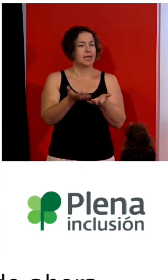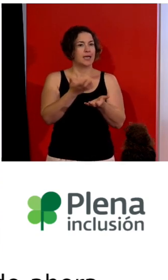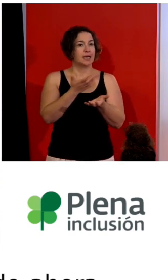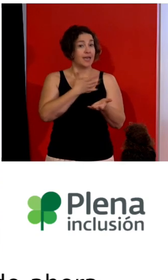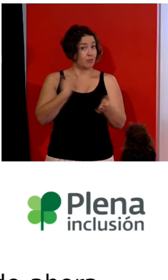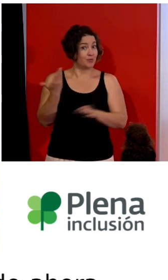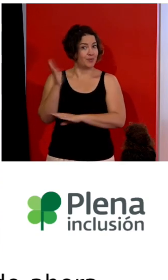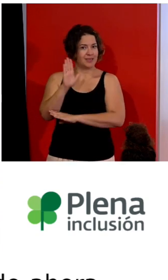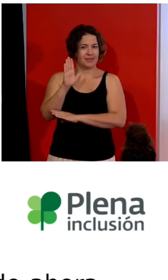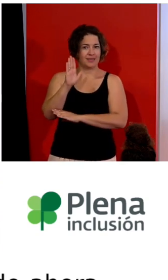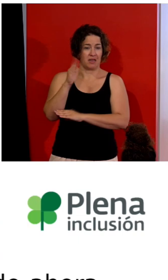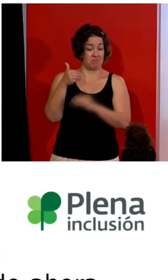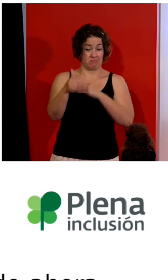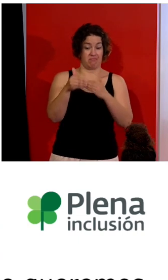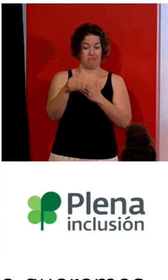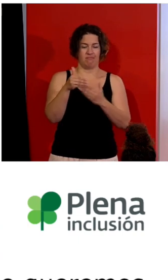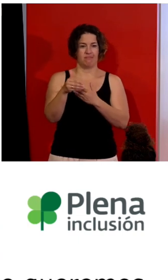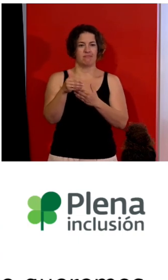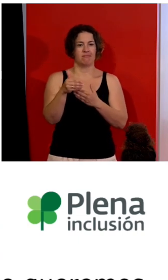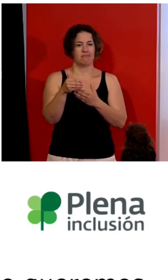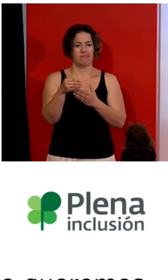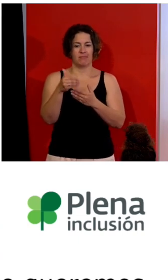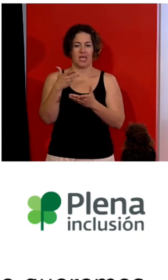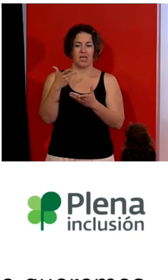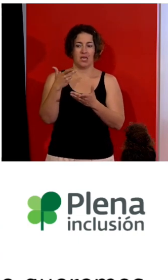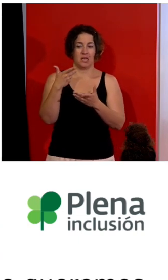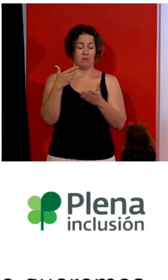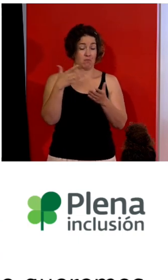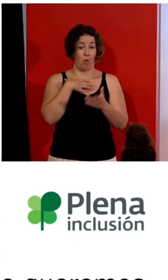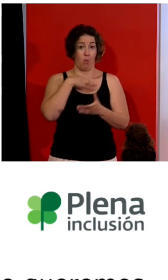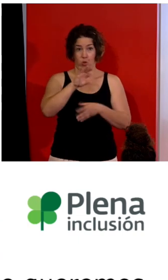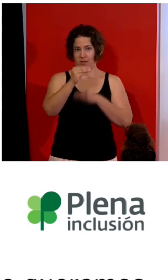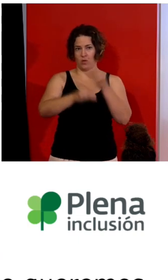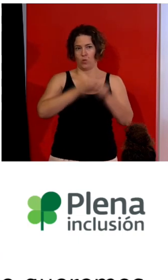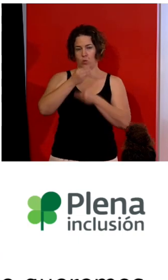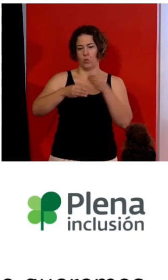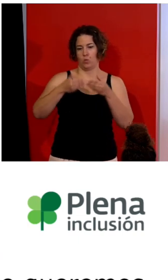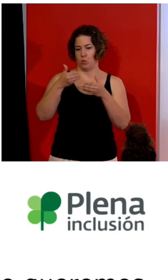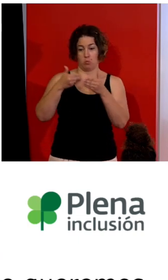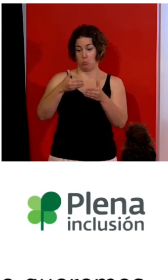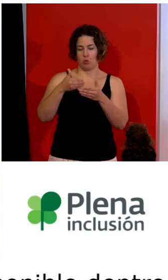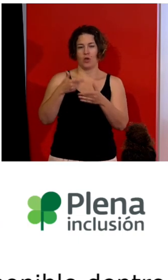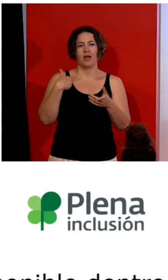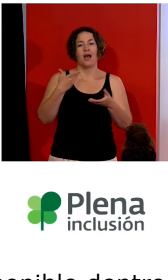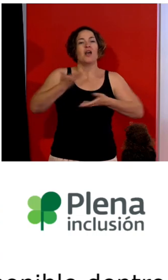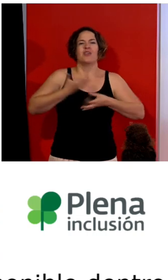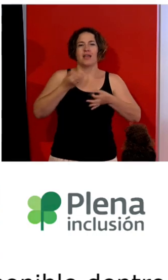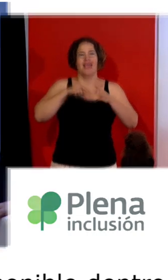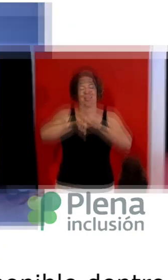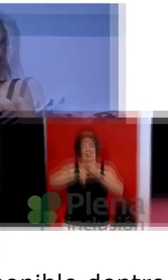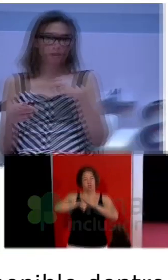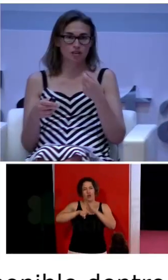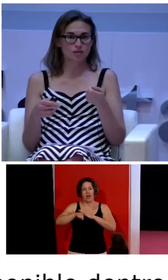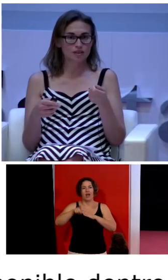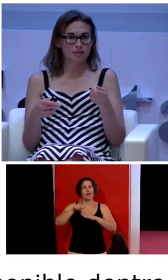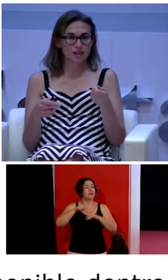que queremos presentar en breve, ¿no? Y que estará disponible dentro de poco tiempo, que nos va a ayudar a gestionar y a